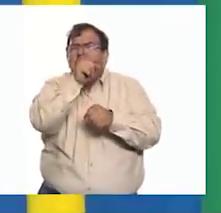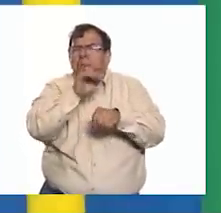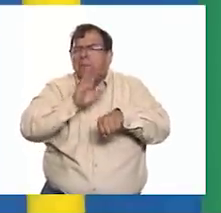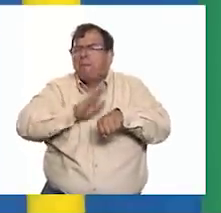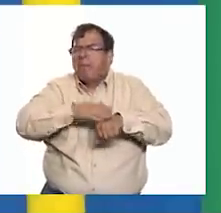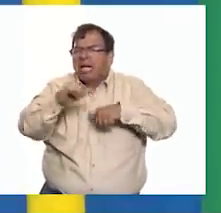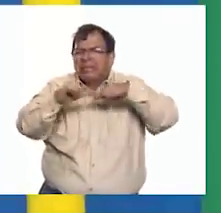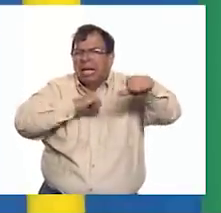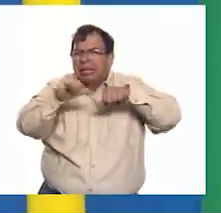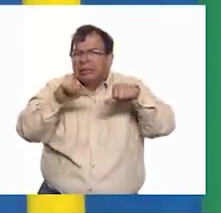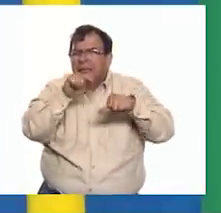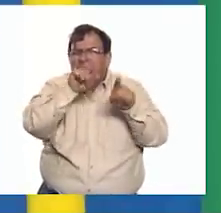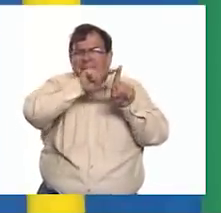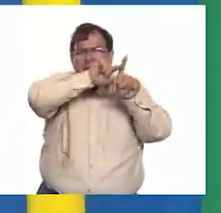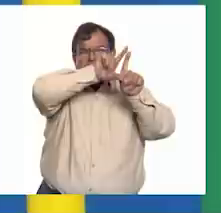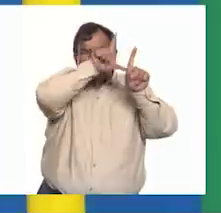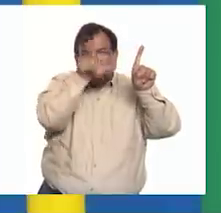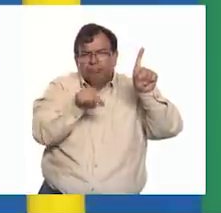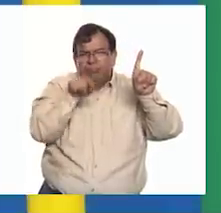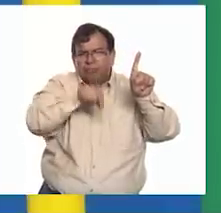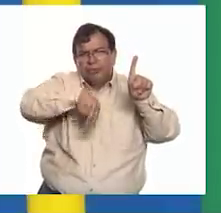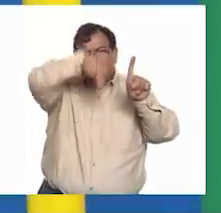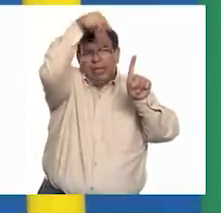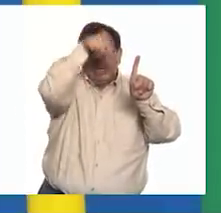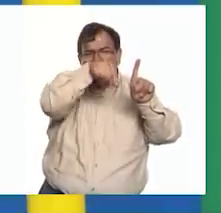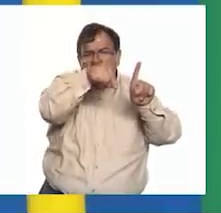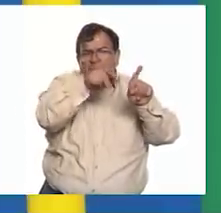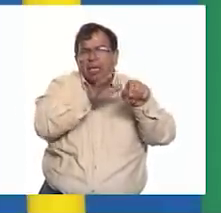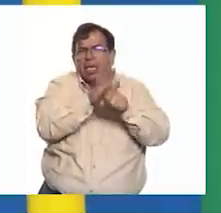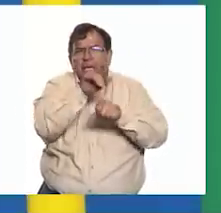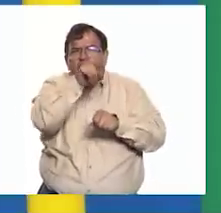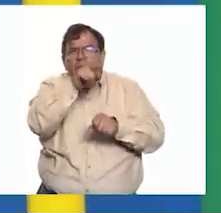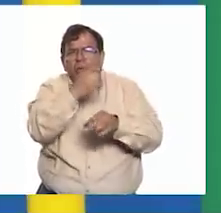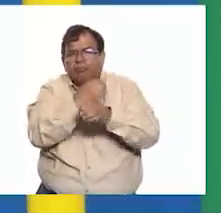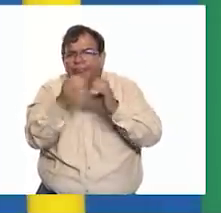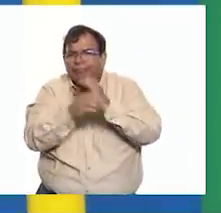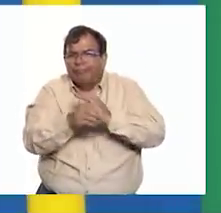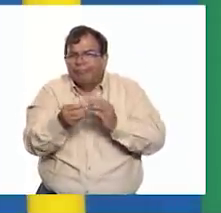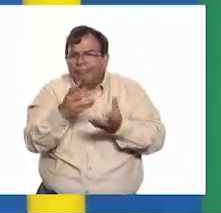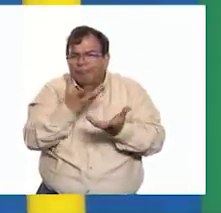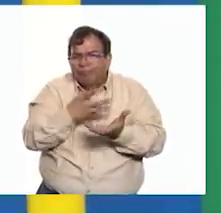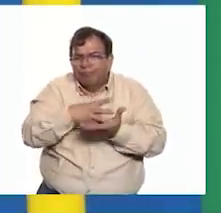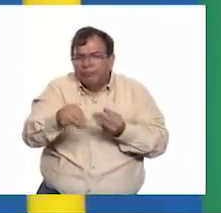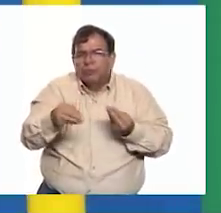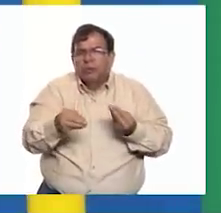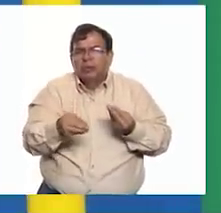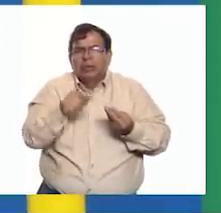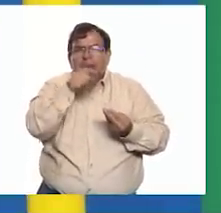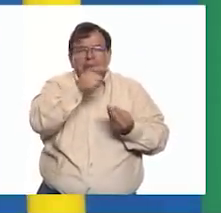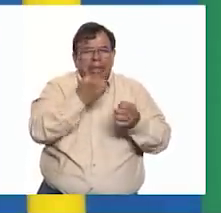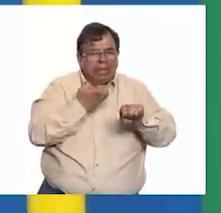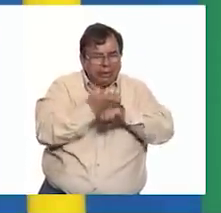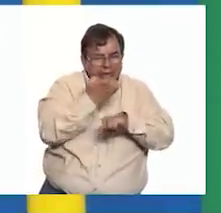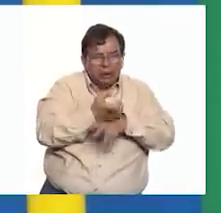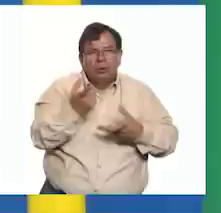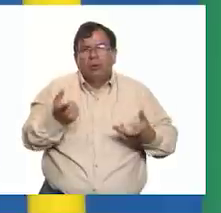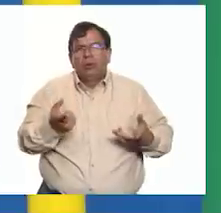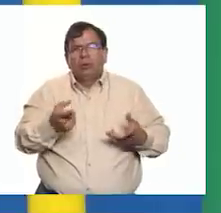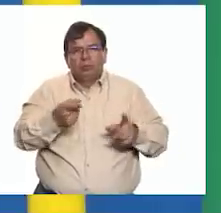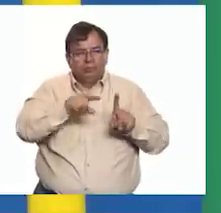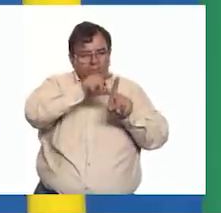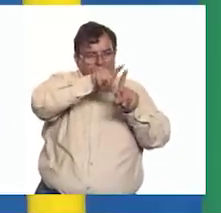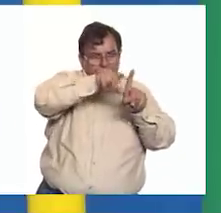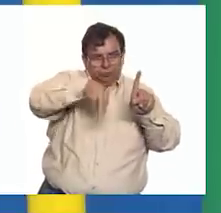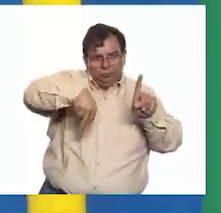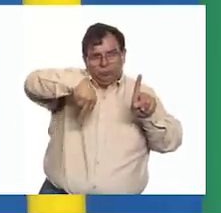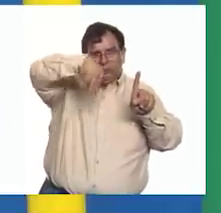se realizan en esta región y qué productos consumen, cuyo origen sean estos estados de la zona